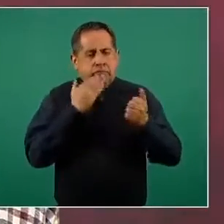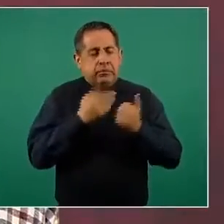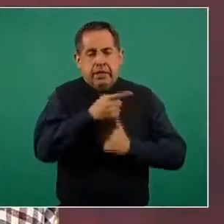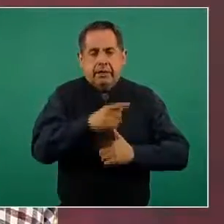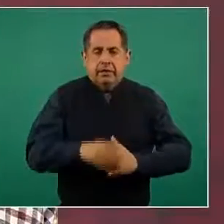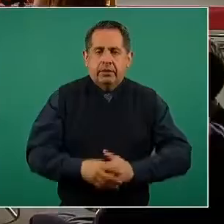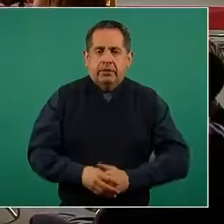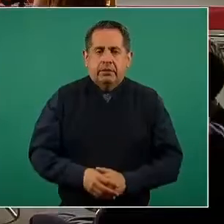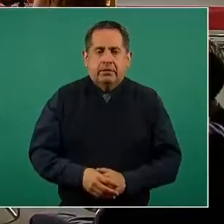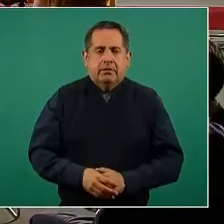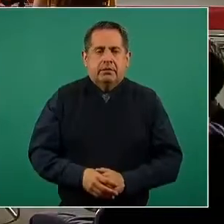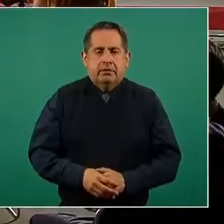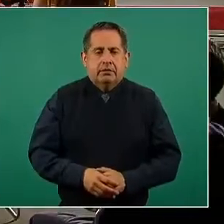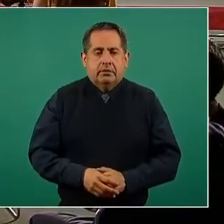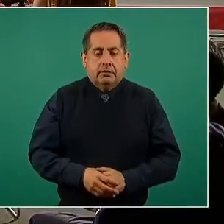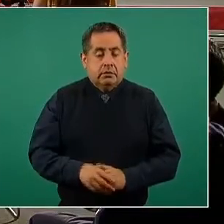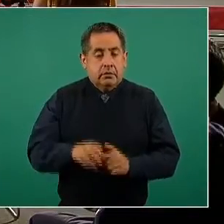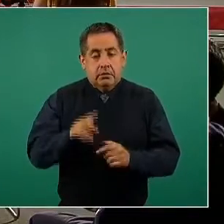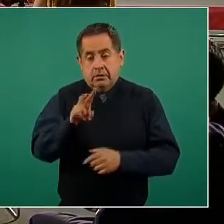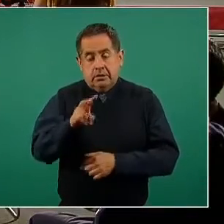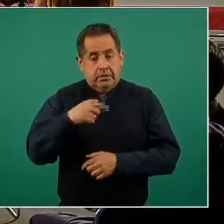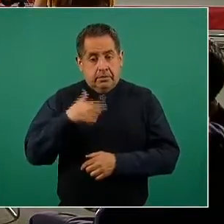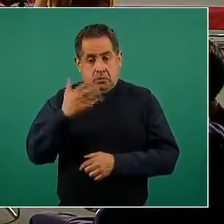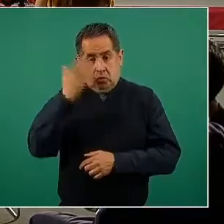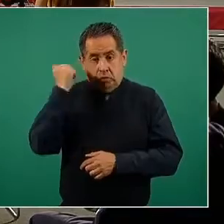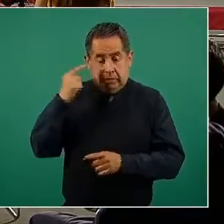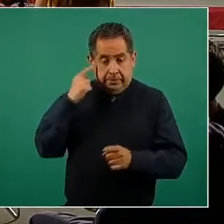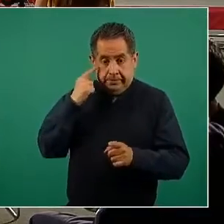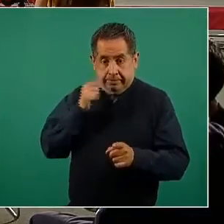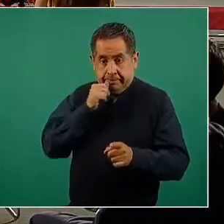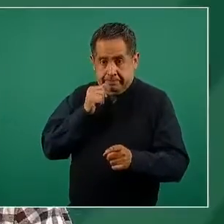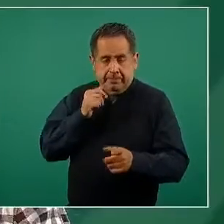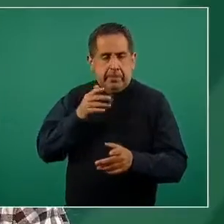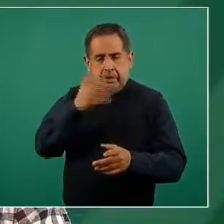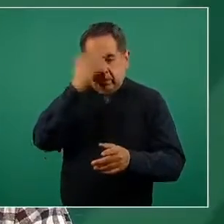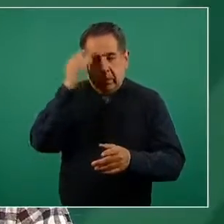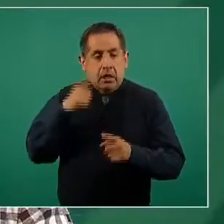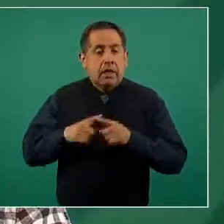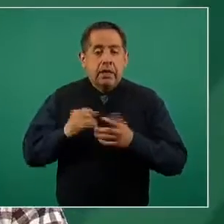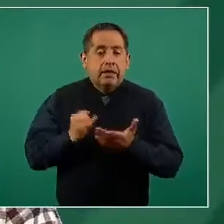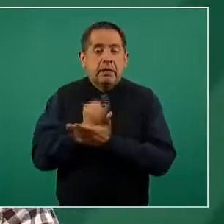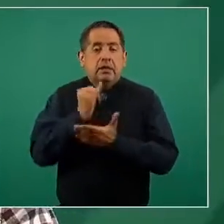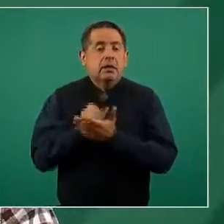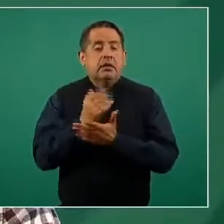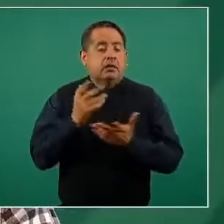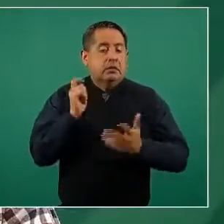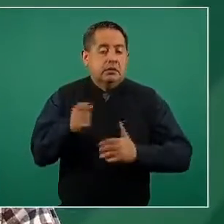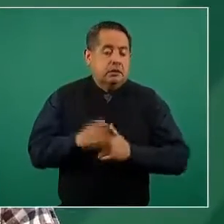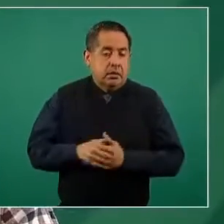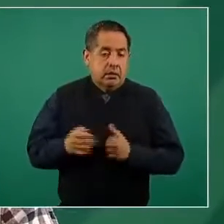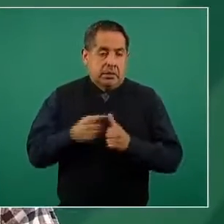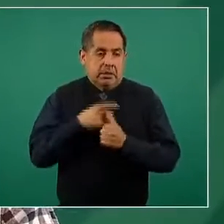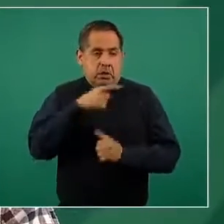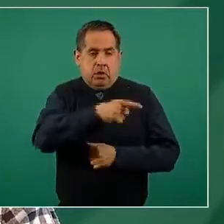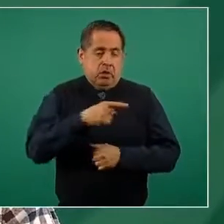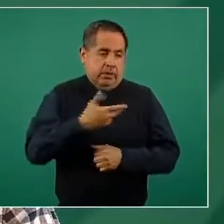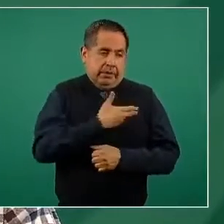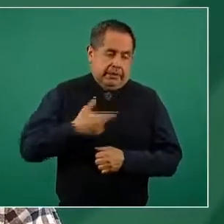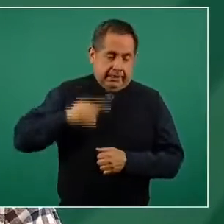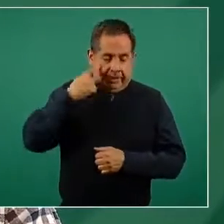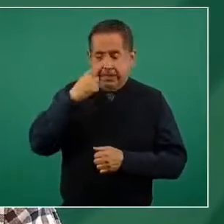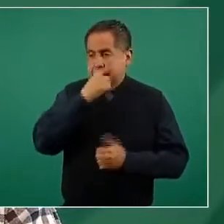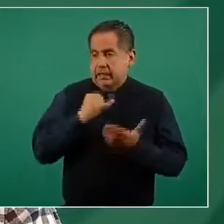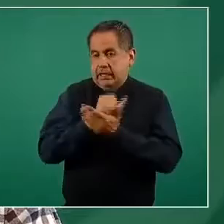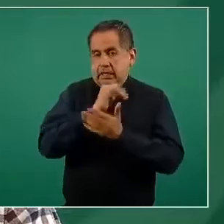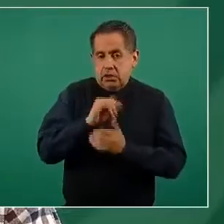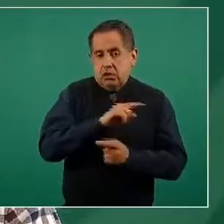¿Ya cuándo sabemos cuándo regresar? No sabemos, vamos a ver, las decisiones dependerán en primera instancia de él, por supuesto,